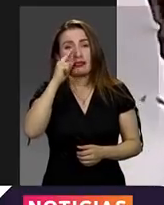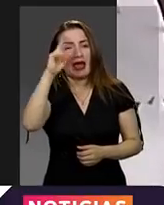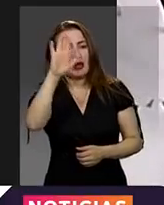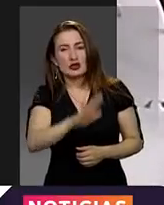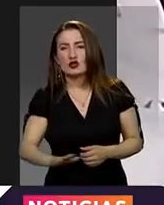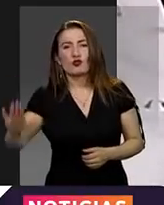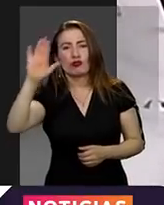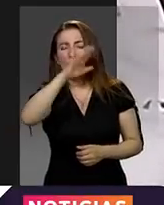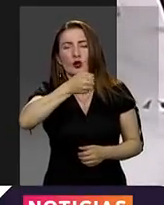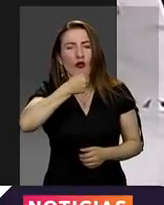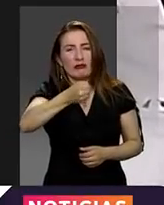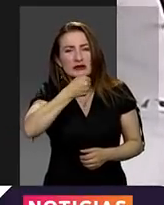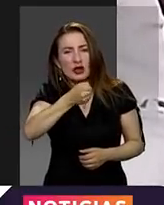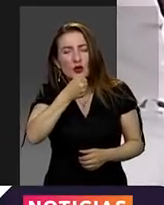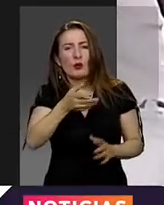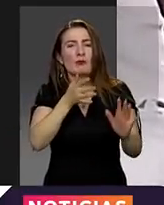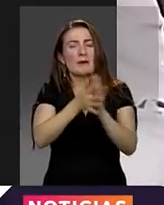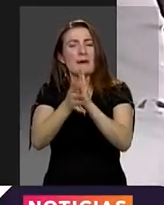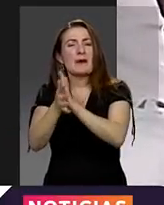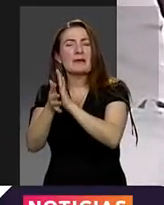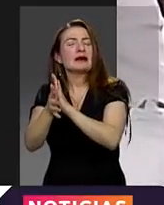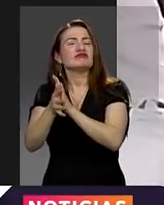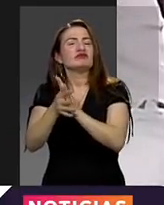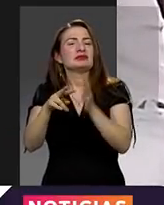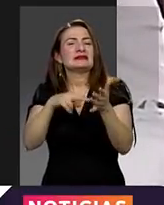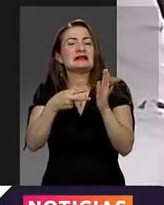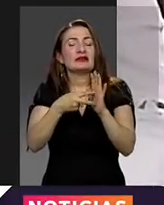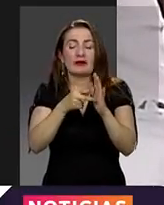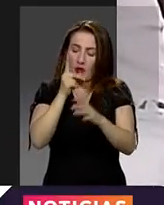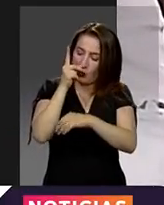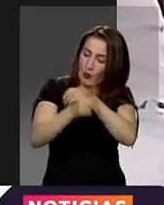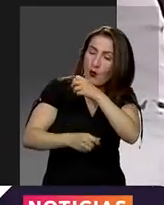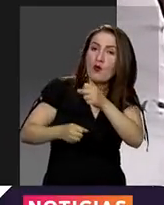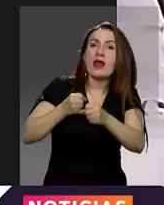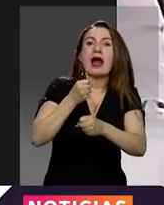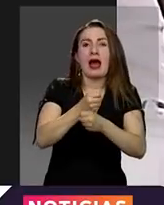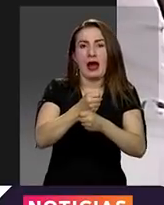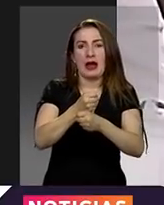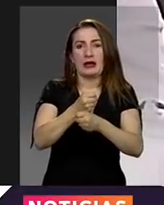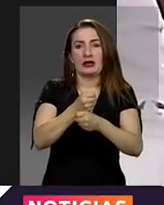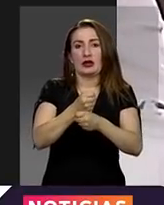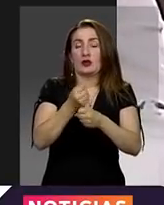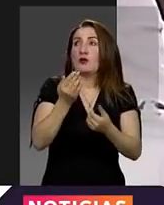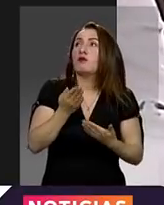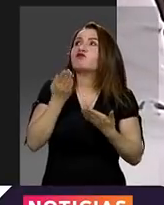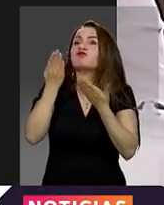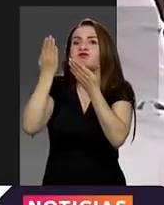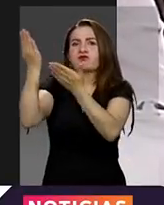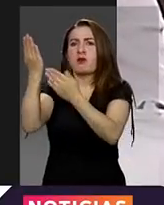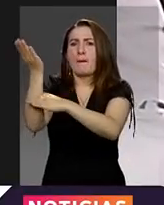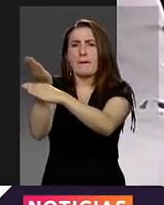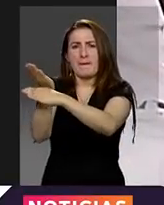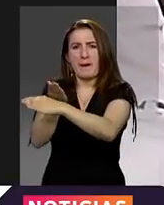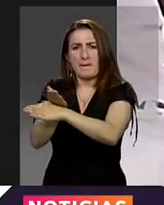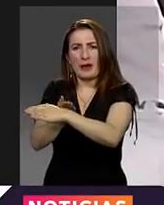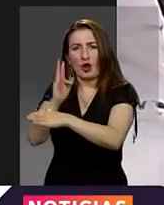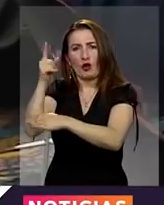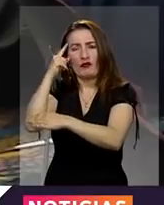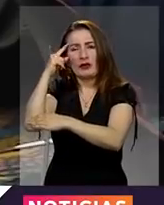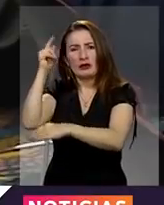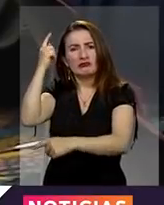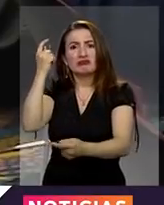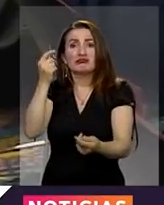concierto que lo hemos denominado a un año de presentar el pliego. Duque no